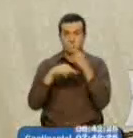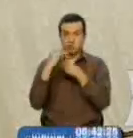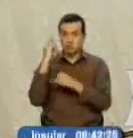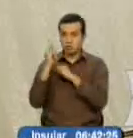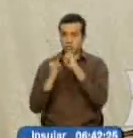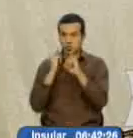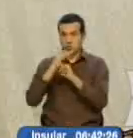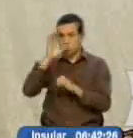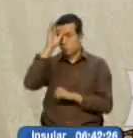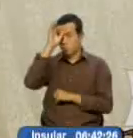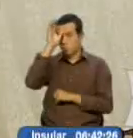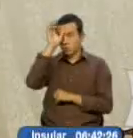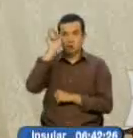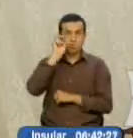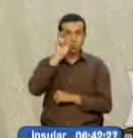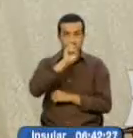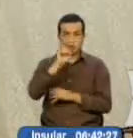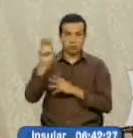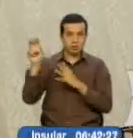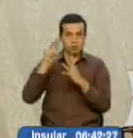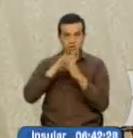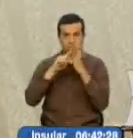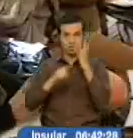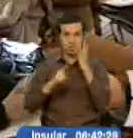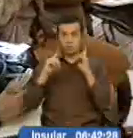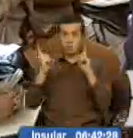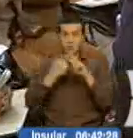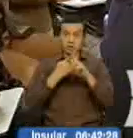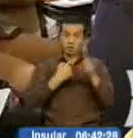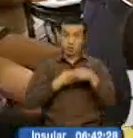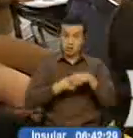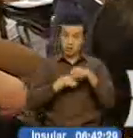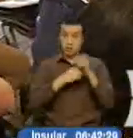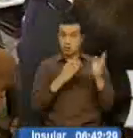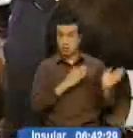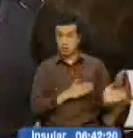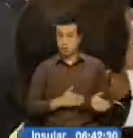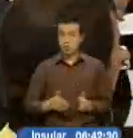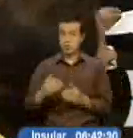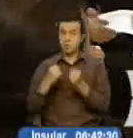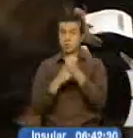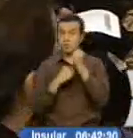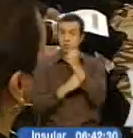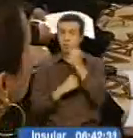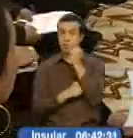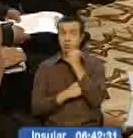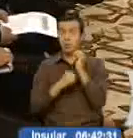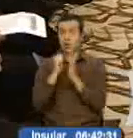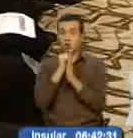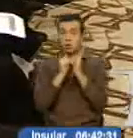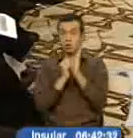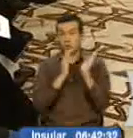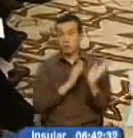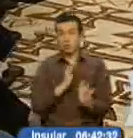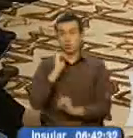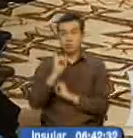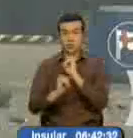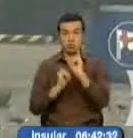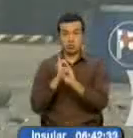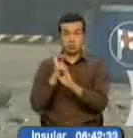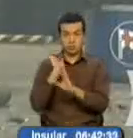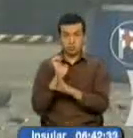Exterior, Cultura y Turismo. En ese primer taller de trabajo comenzaron a establecer los primeros cimientos de lo que será la agenda de política exterior de